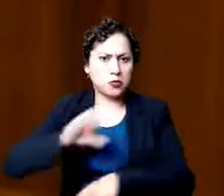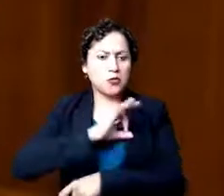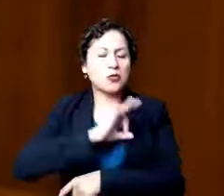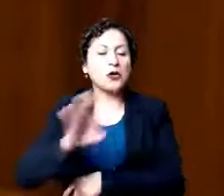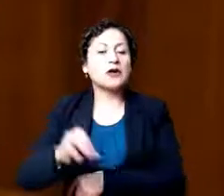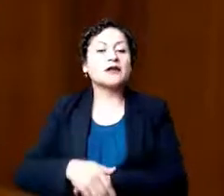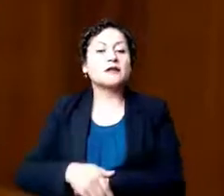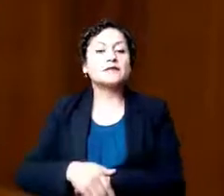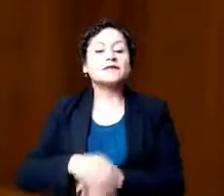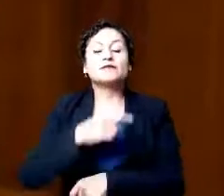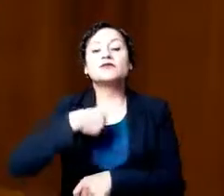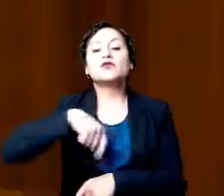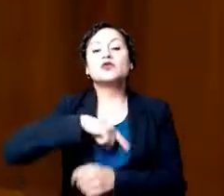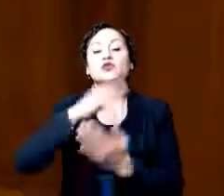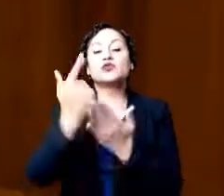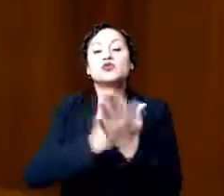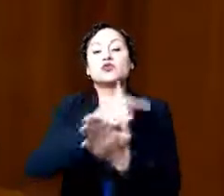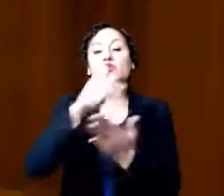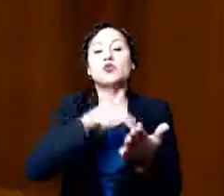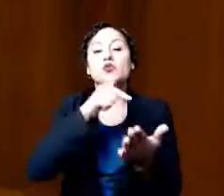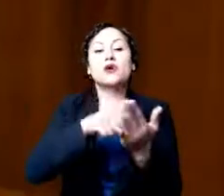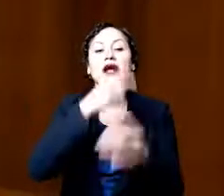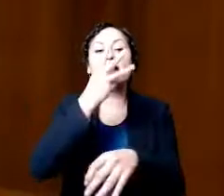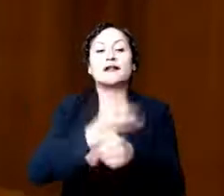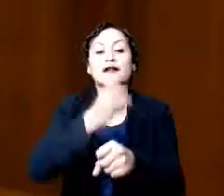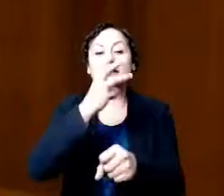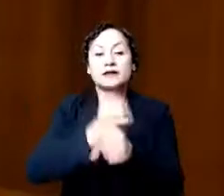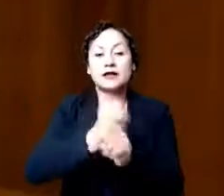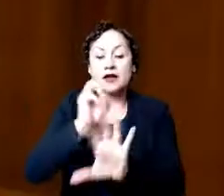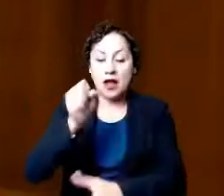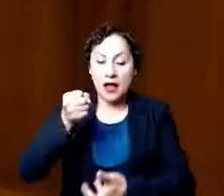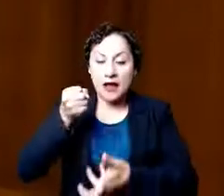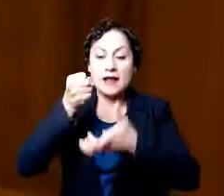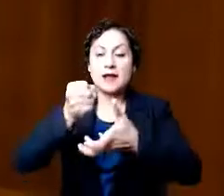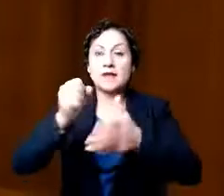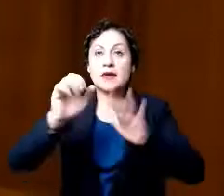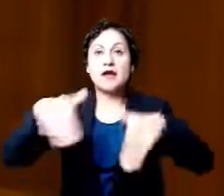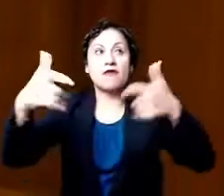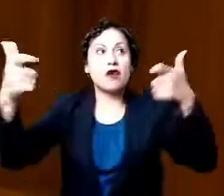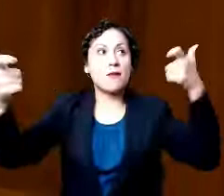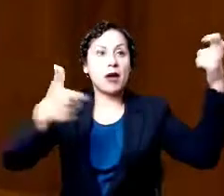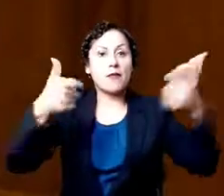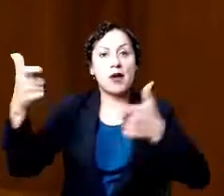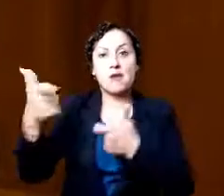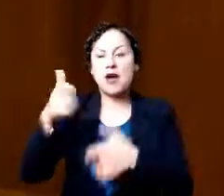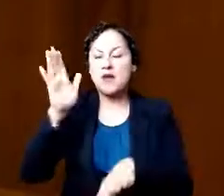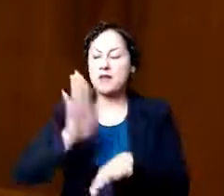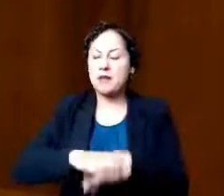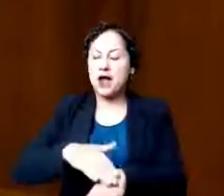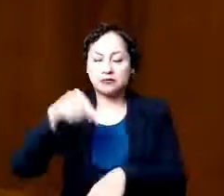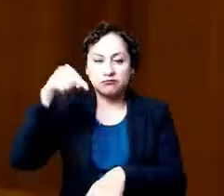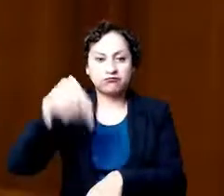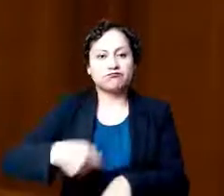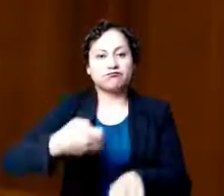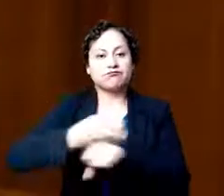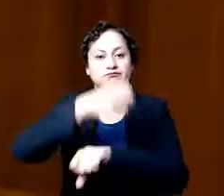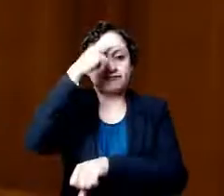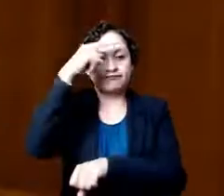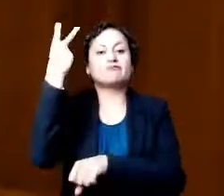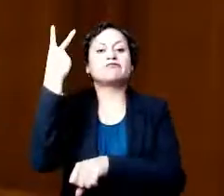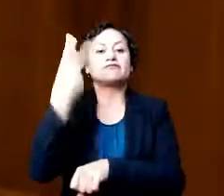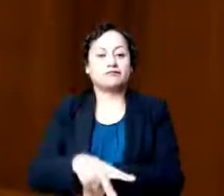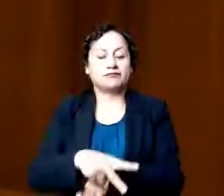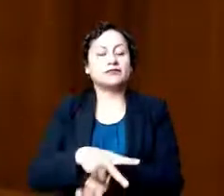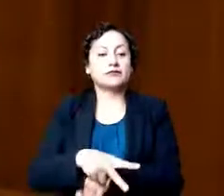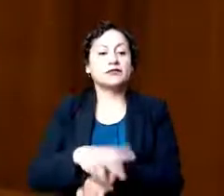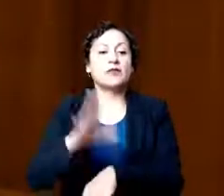tercera entidad que más inversión extranjera ha captado en los últimos años y somos la entidad que más rápido